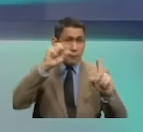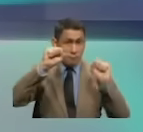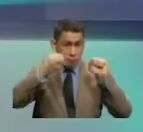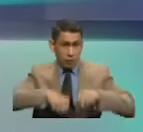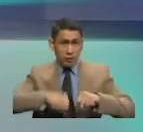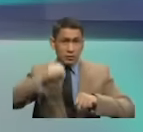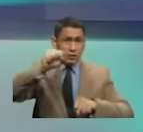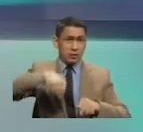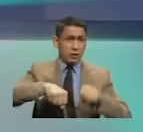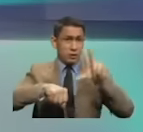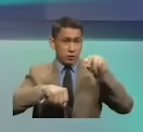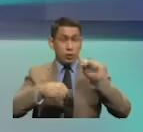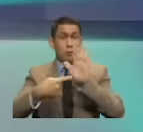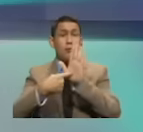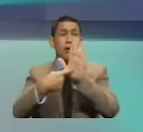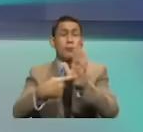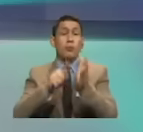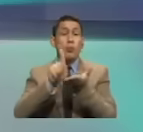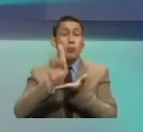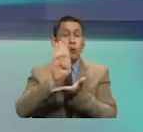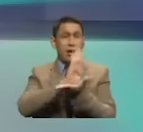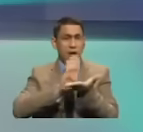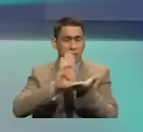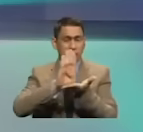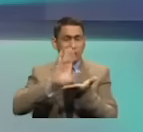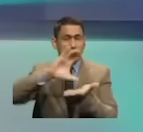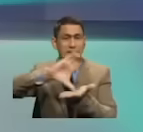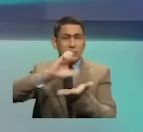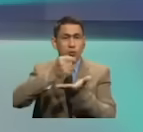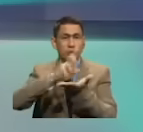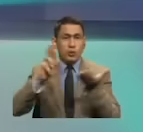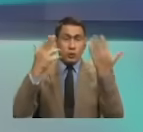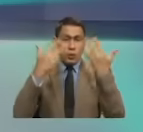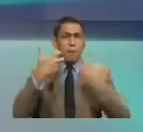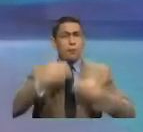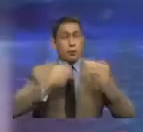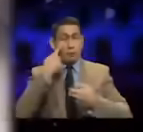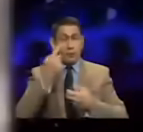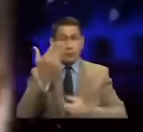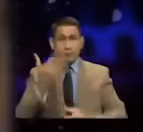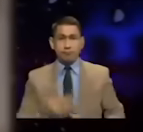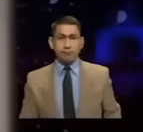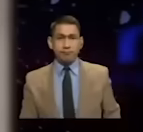inclusive a un barrio en el centro sur de la ciudad. Se lo contamos.